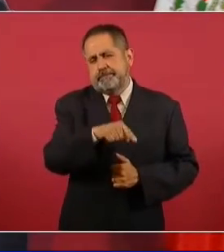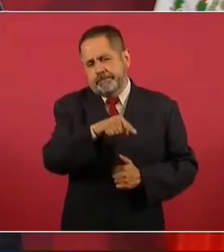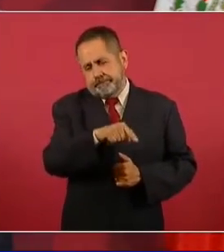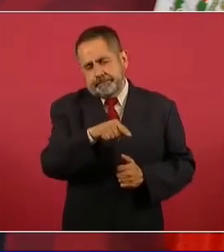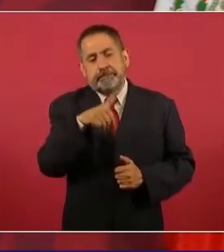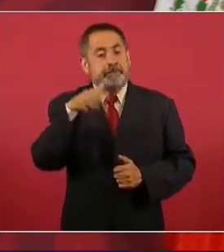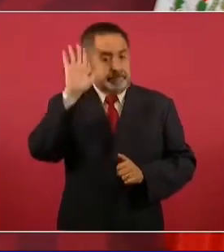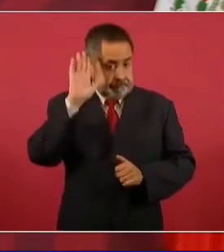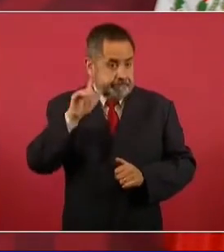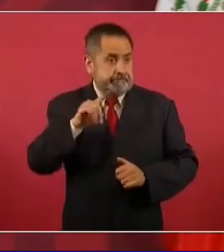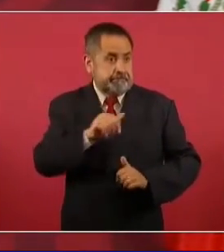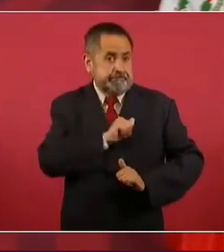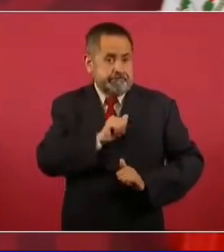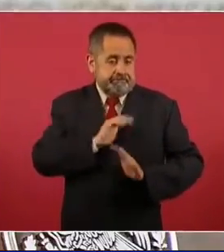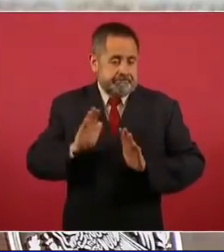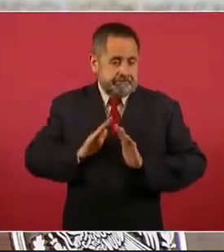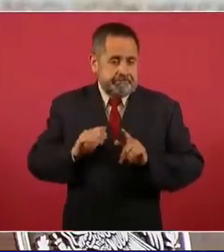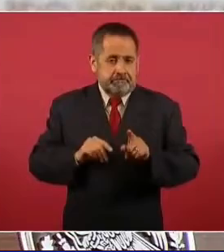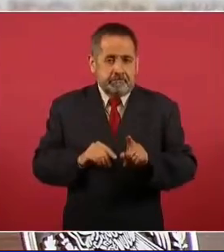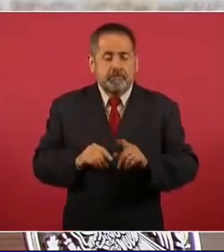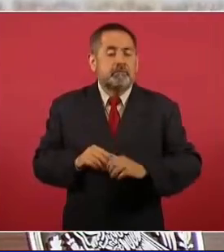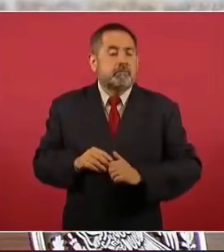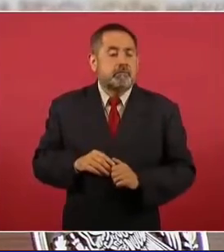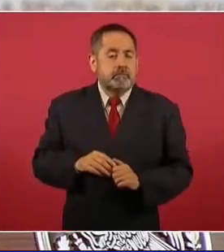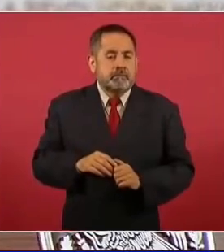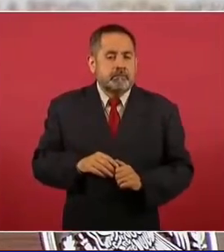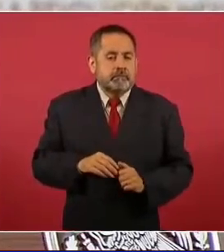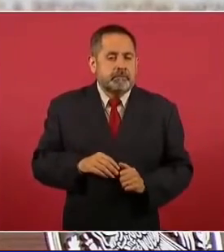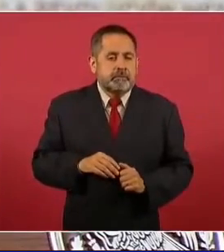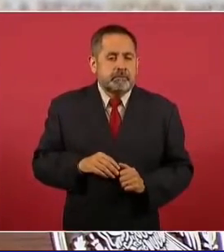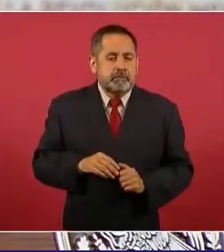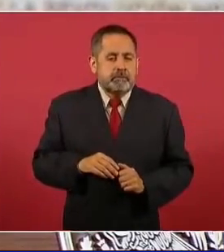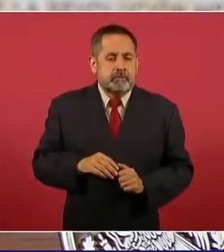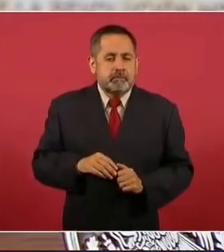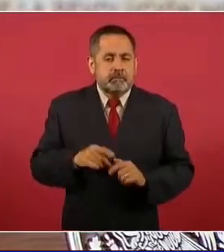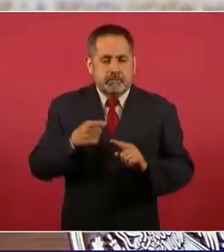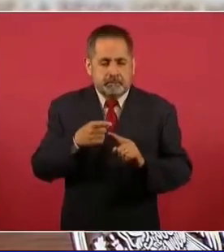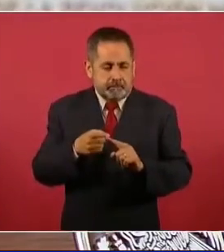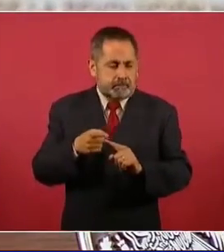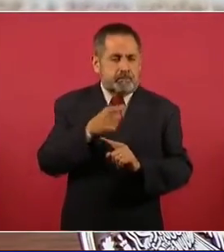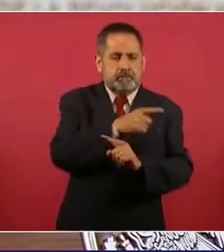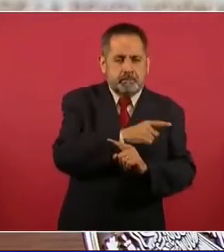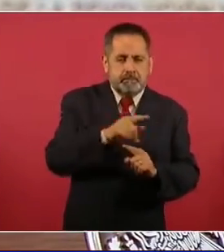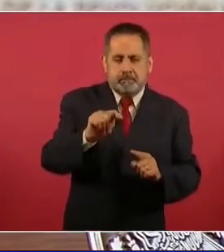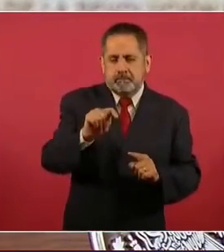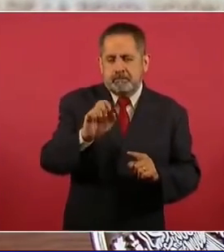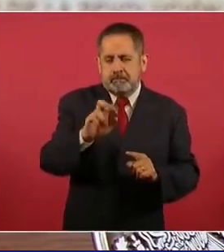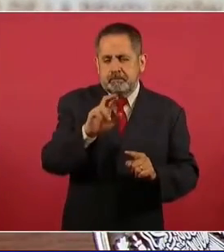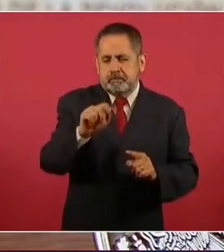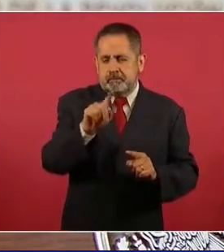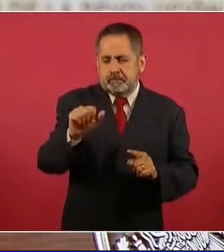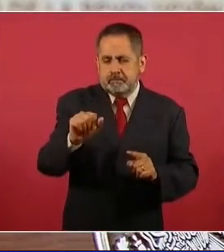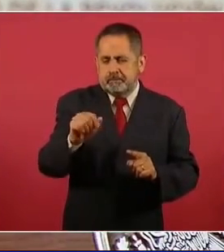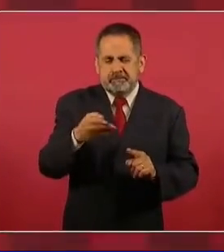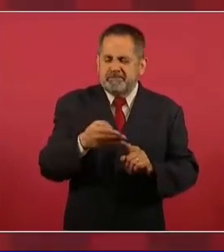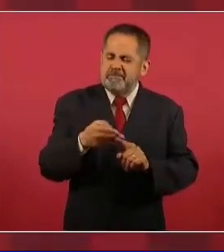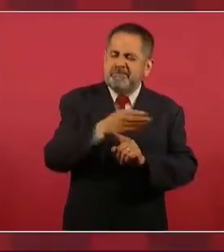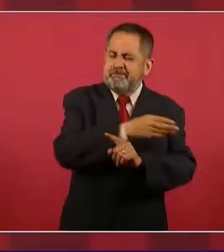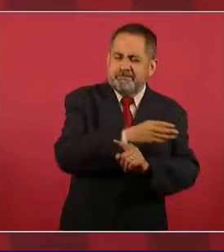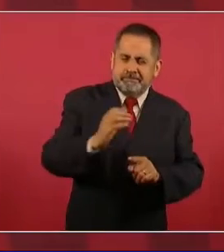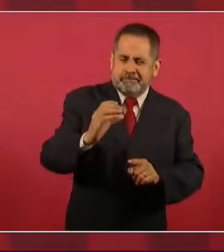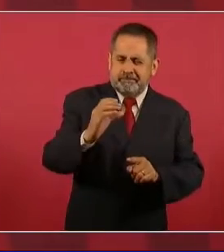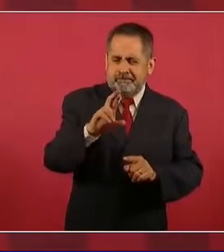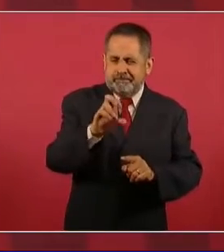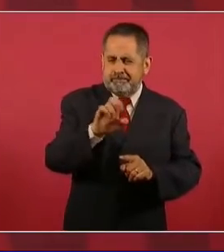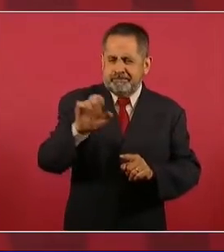que estaba antes de Terrazas y de los Krill y